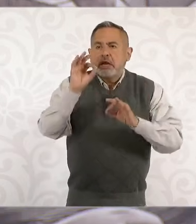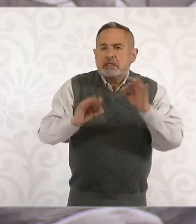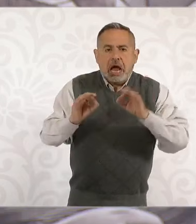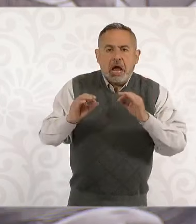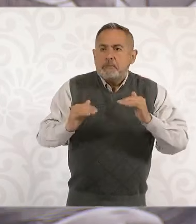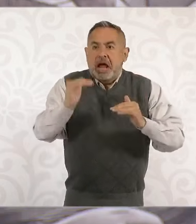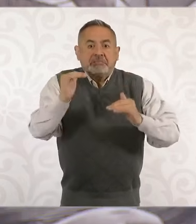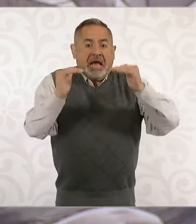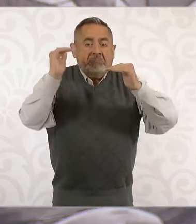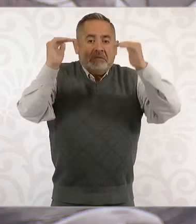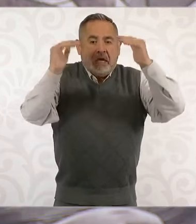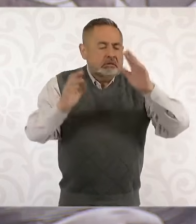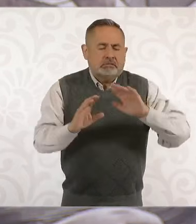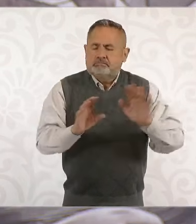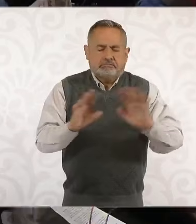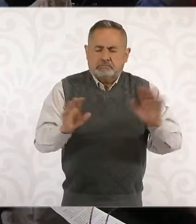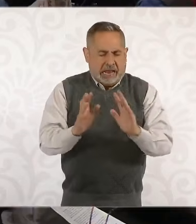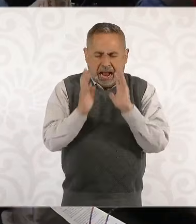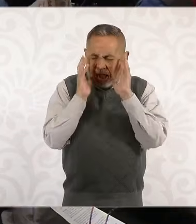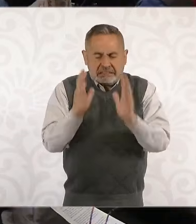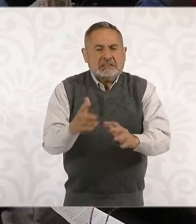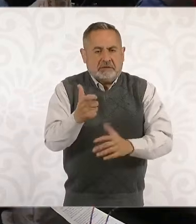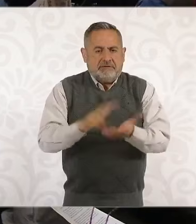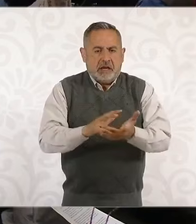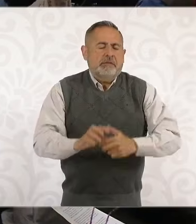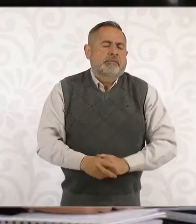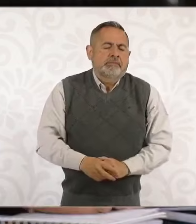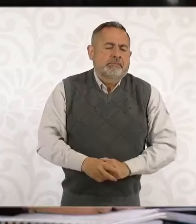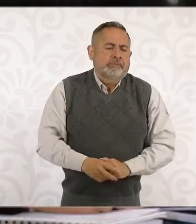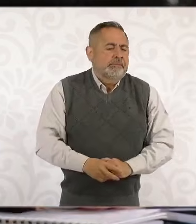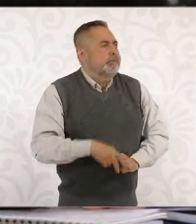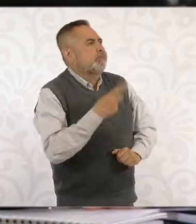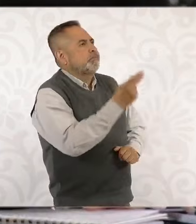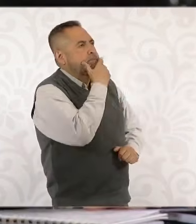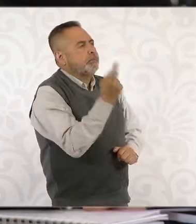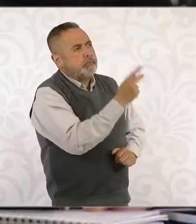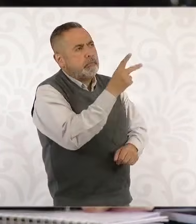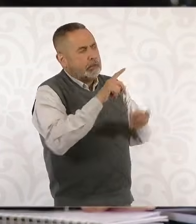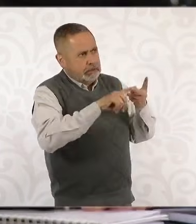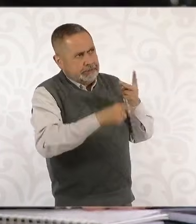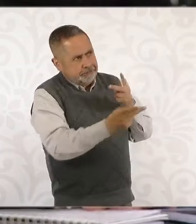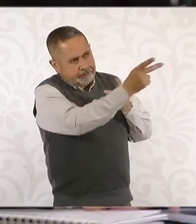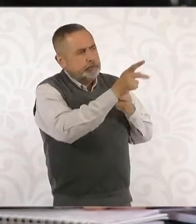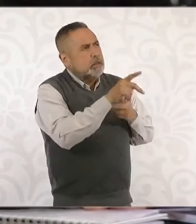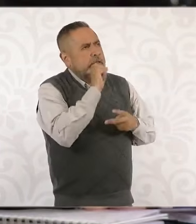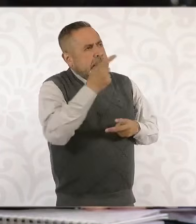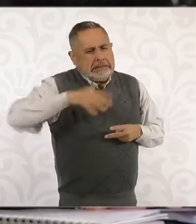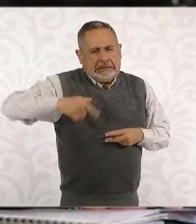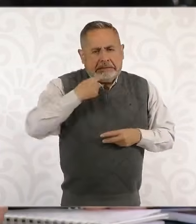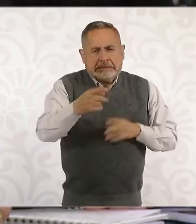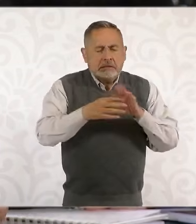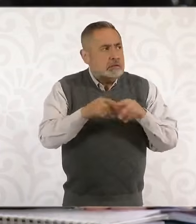oferta-demanda digas, pues me van a costar más caros. Segunda, Iván, ahorita hablaste también de que se van a establecer o se van